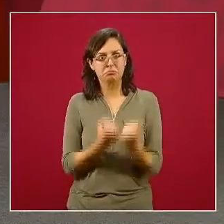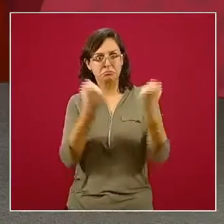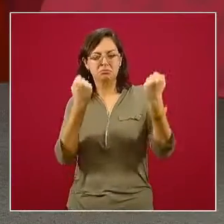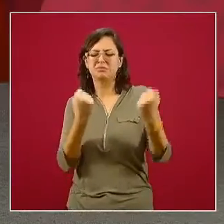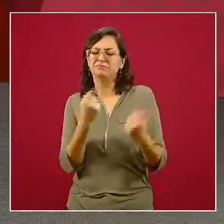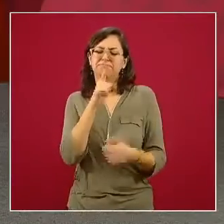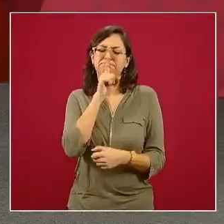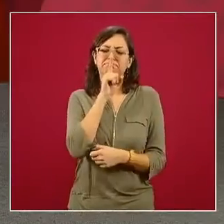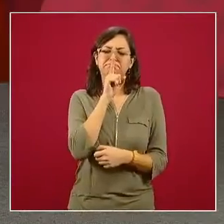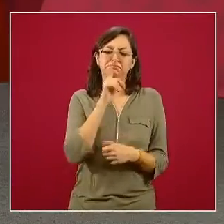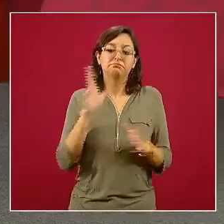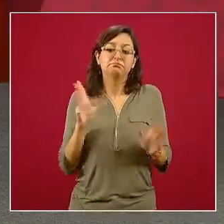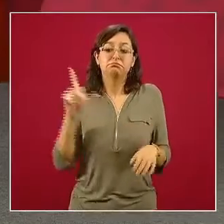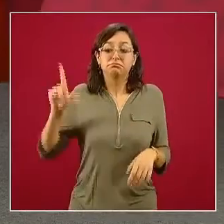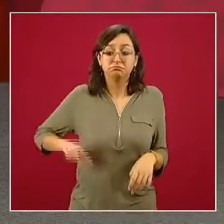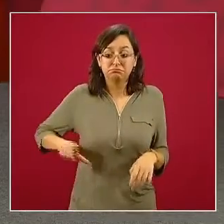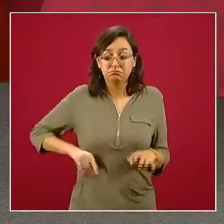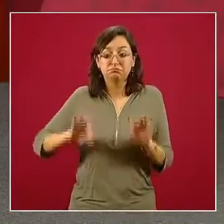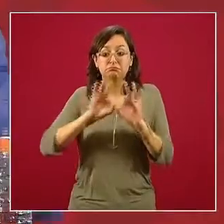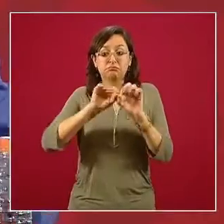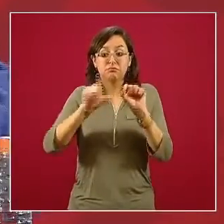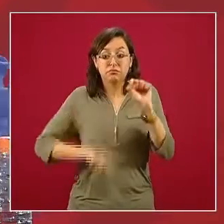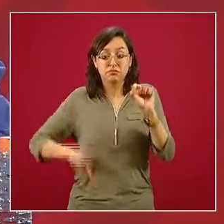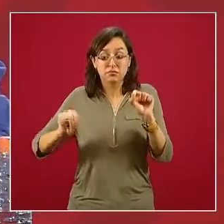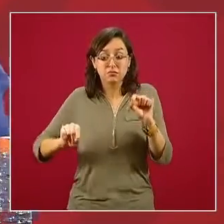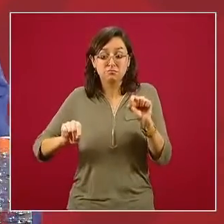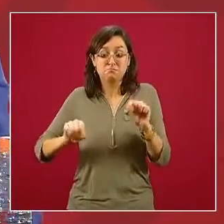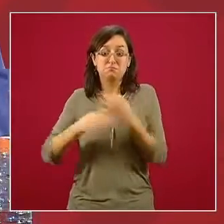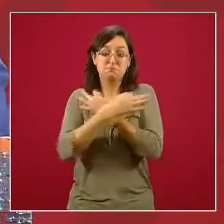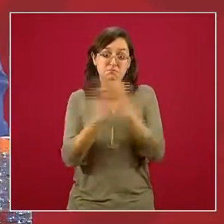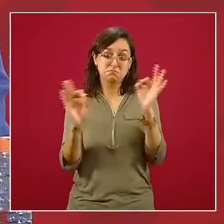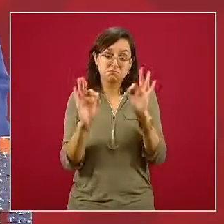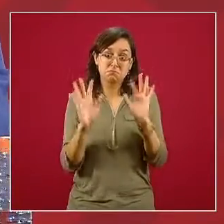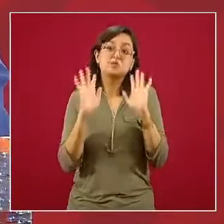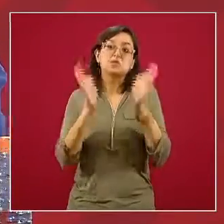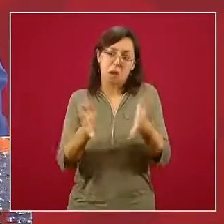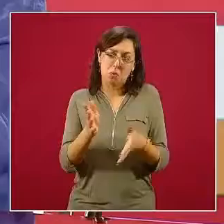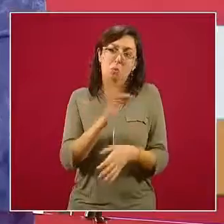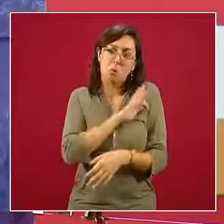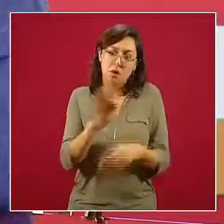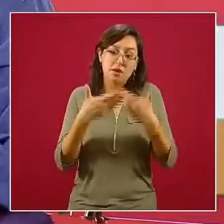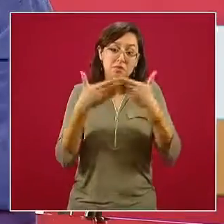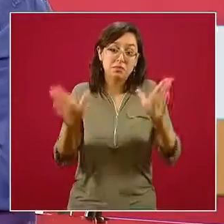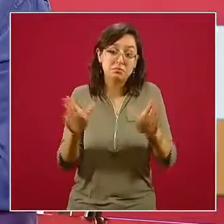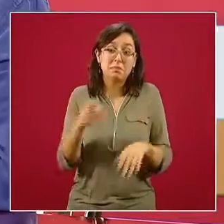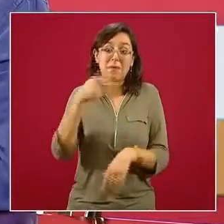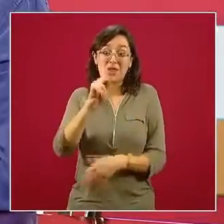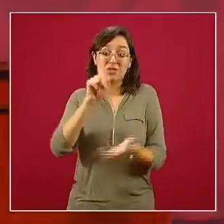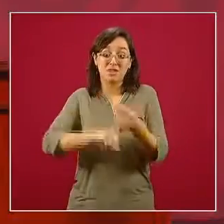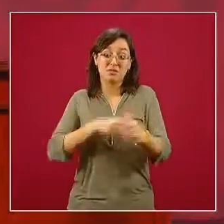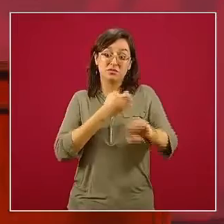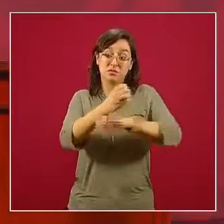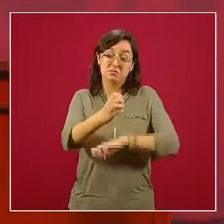el gobierno federal ha dicho, pueden, ellos deciden si quieren o no hacerlo